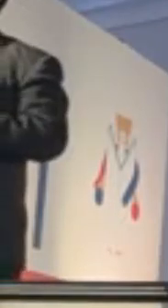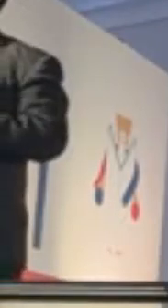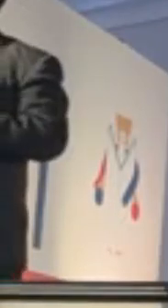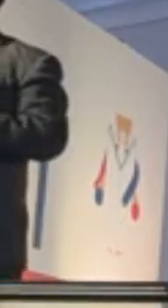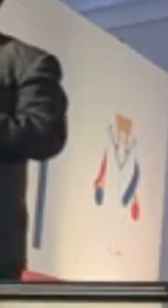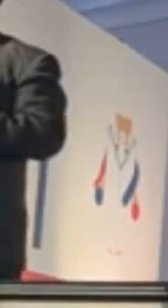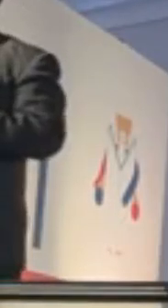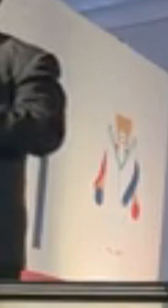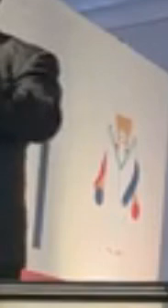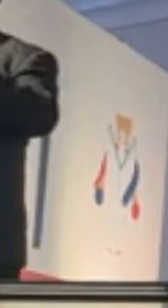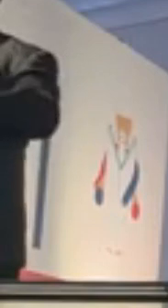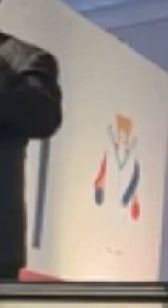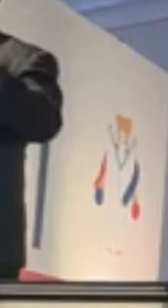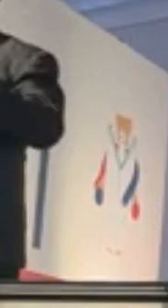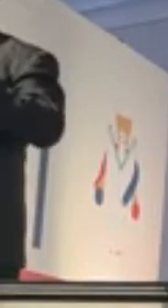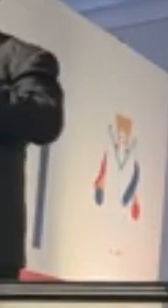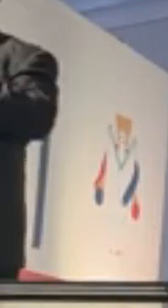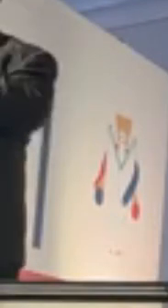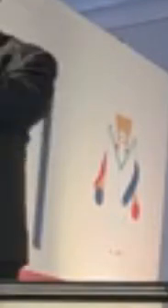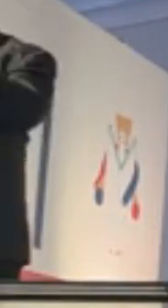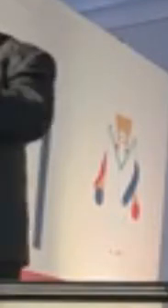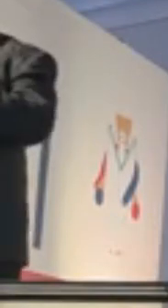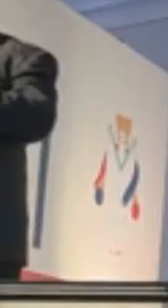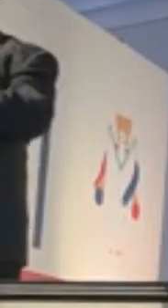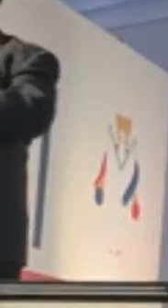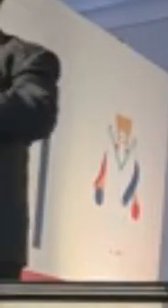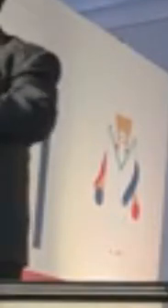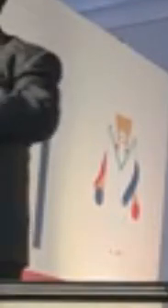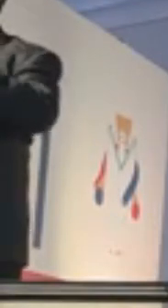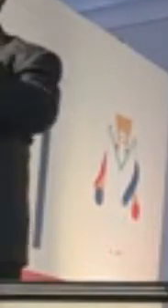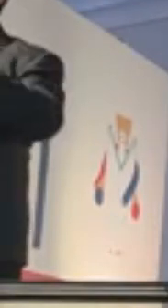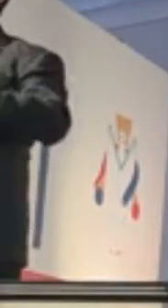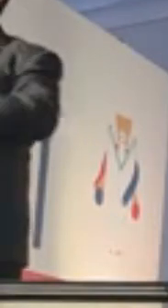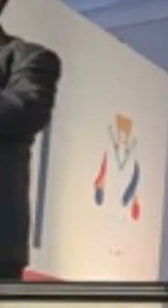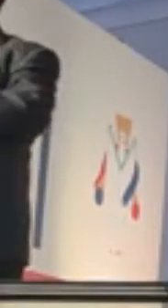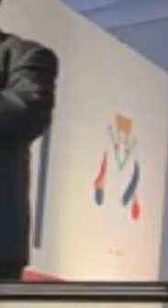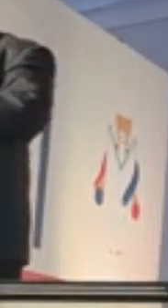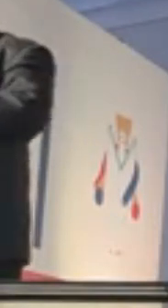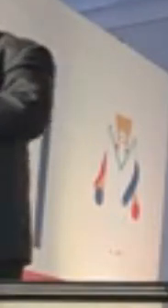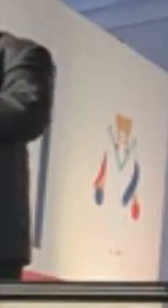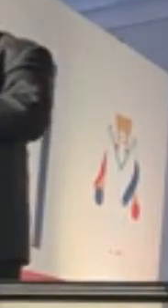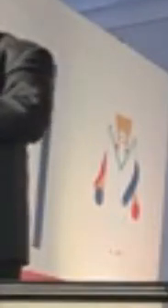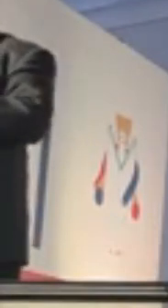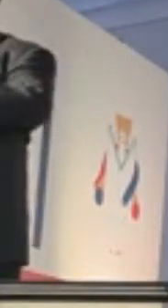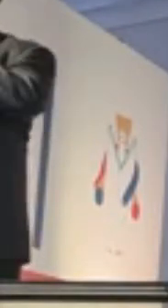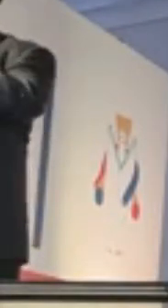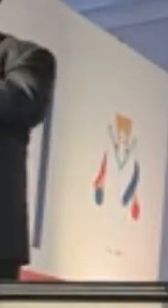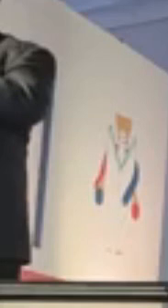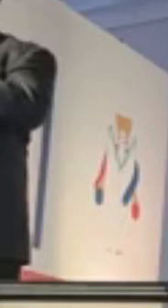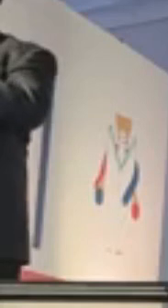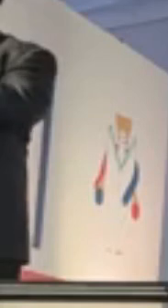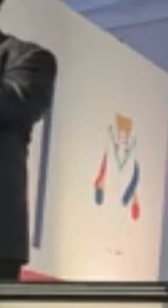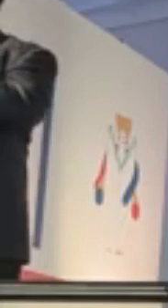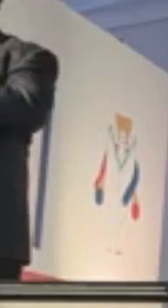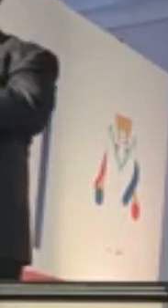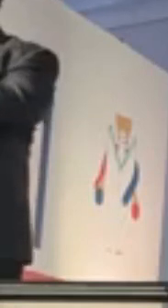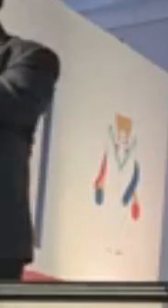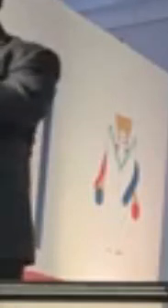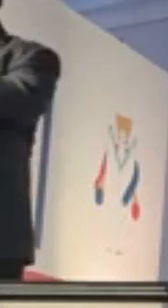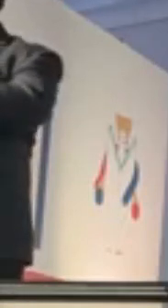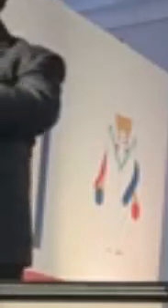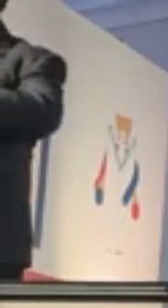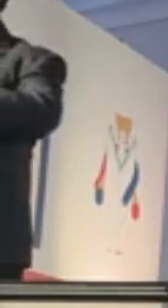esos hechos históricos que no son solo historia, que son también, desgraciadamente, una realidad contemporánea, cotidiana, que